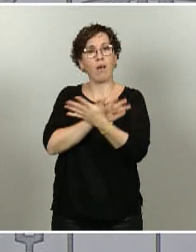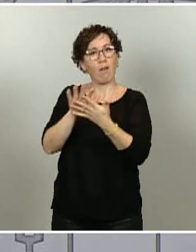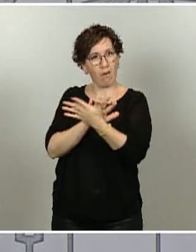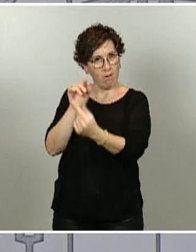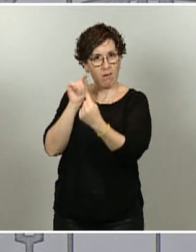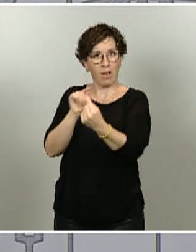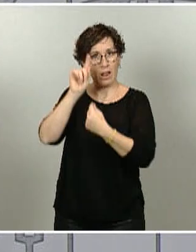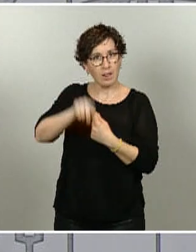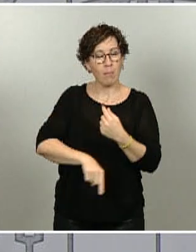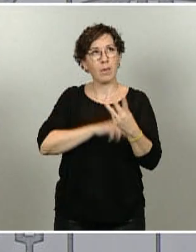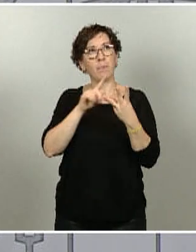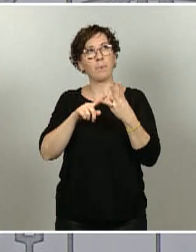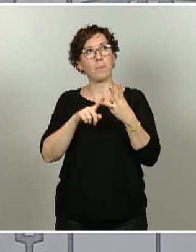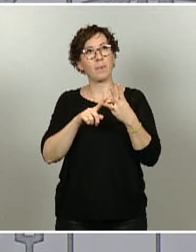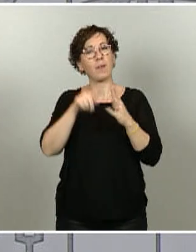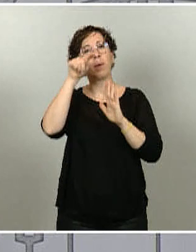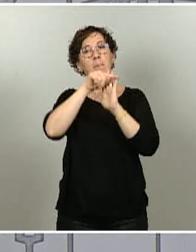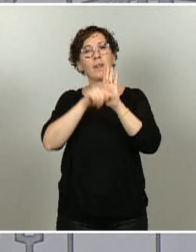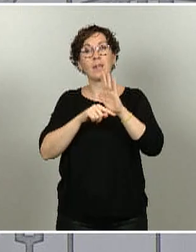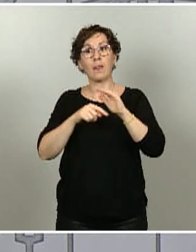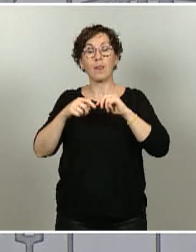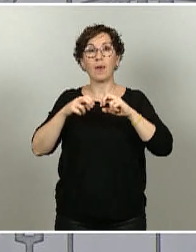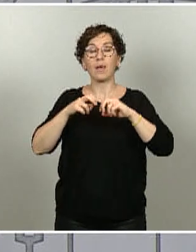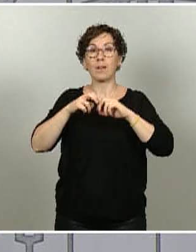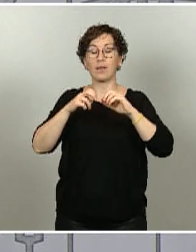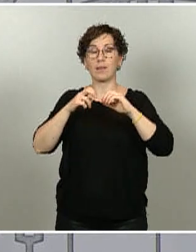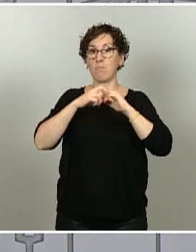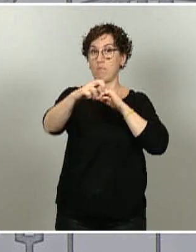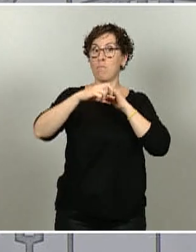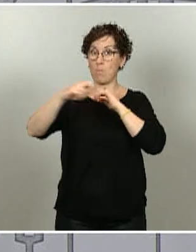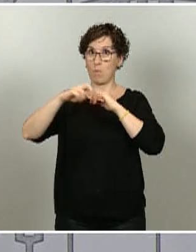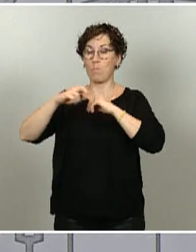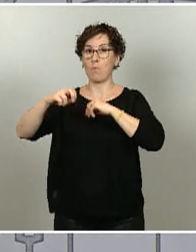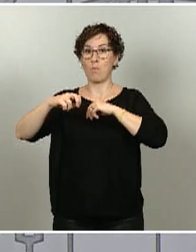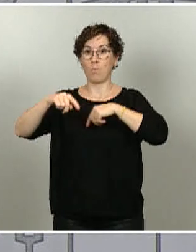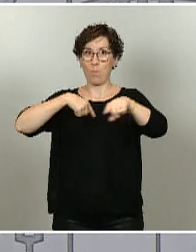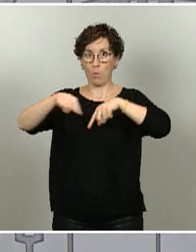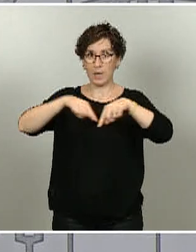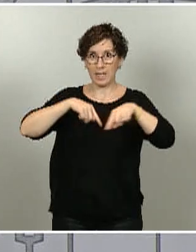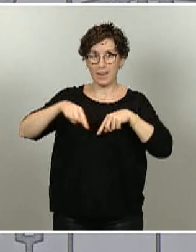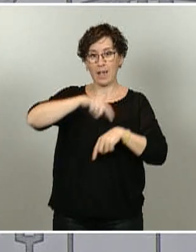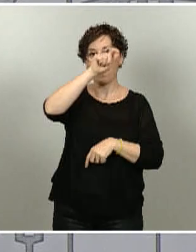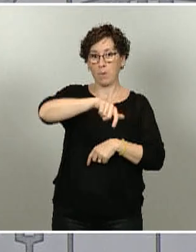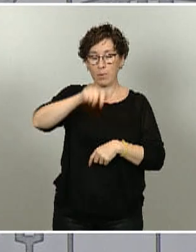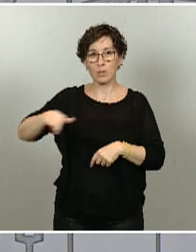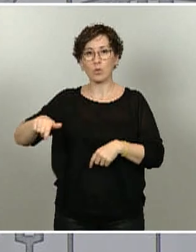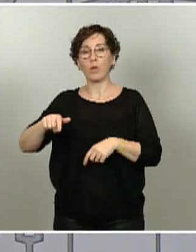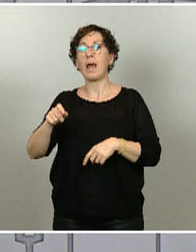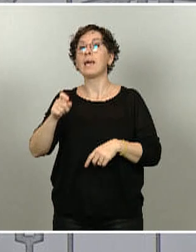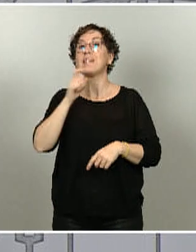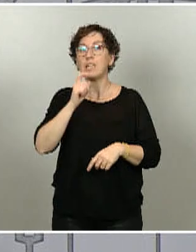medidas de movilidad de las personas y de los mecanismos de detección sobre qué personas se debían